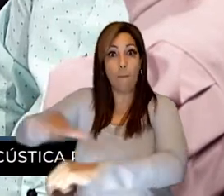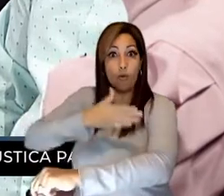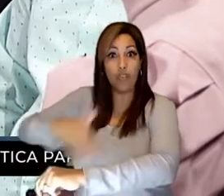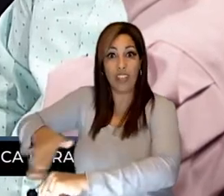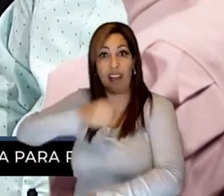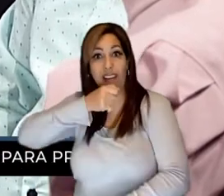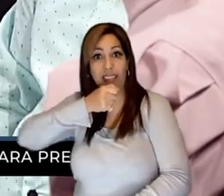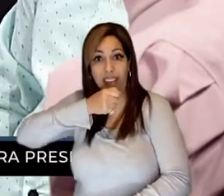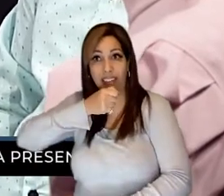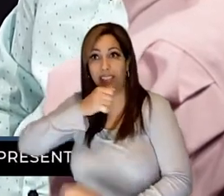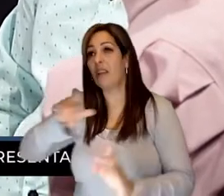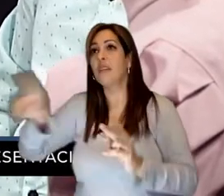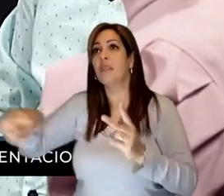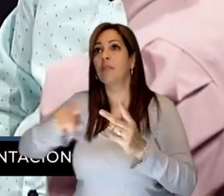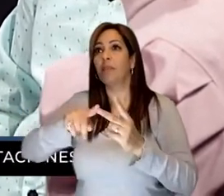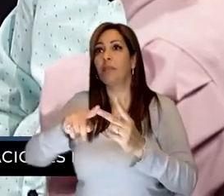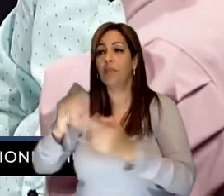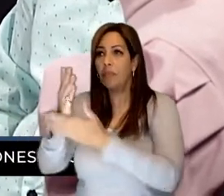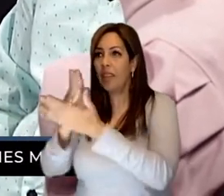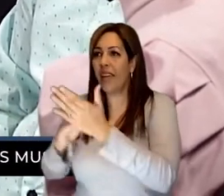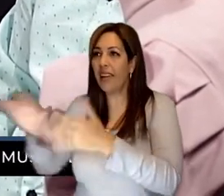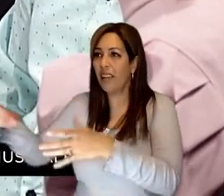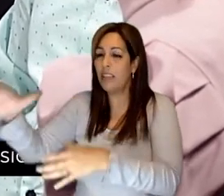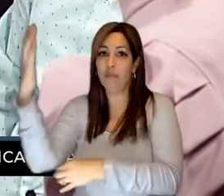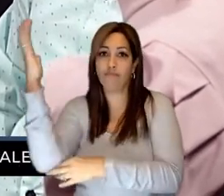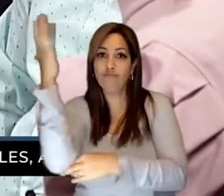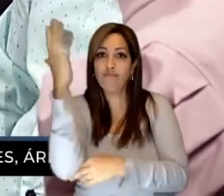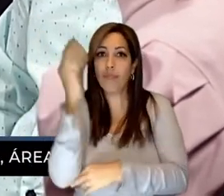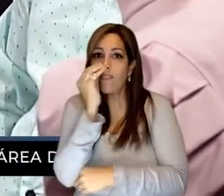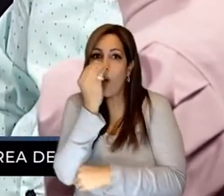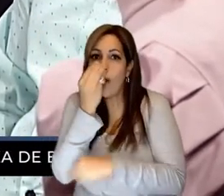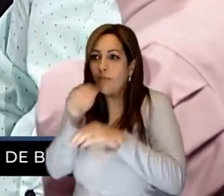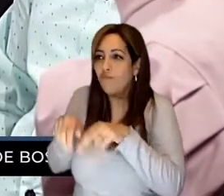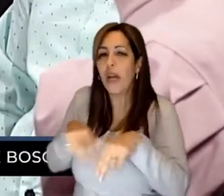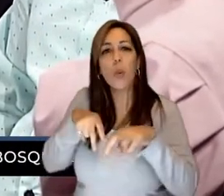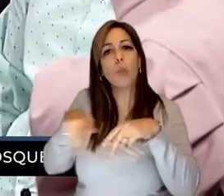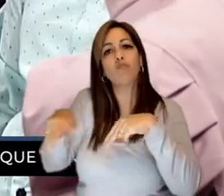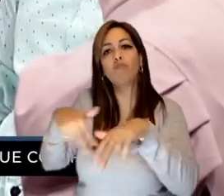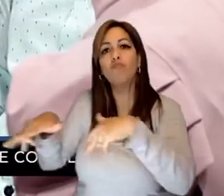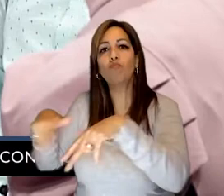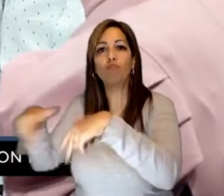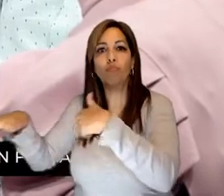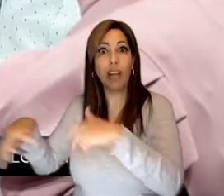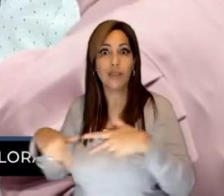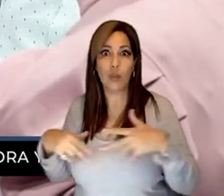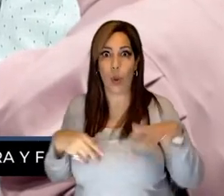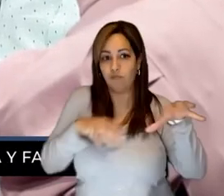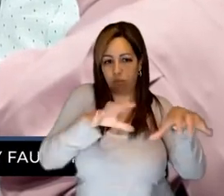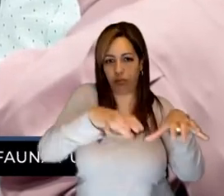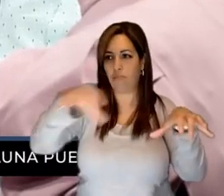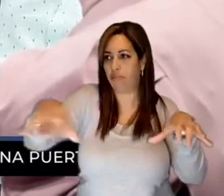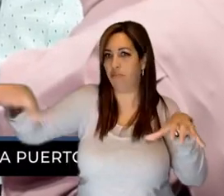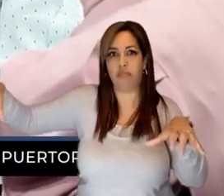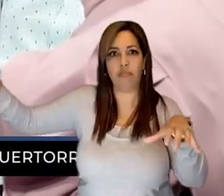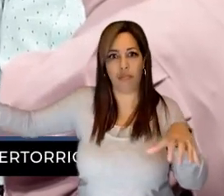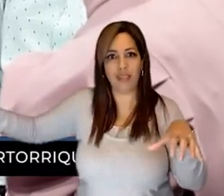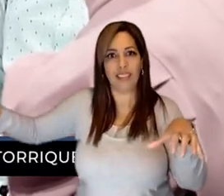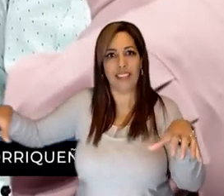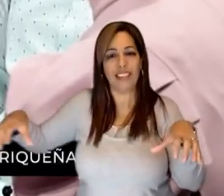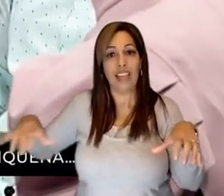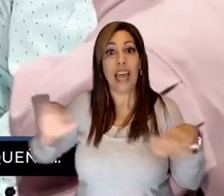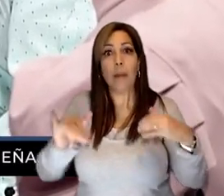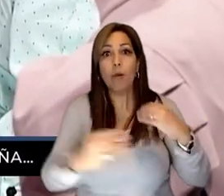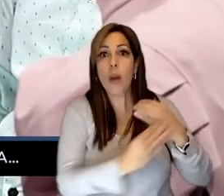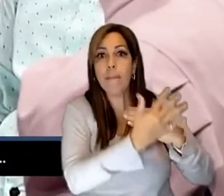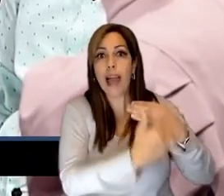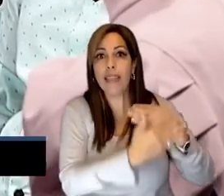artísticas, va a tener un área de bosque con flora y fauna puertorriqueña. Así que en ese sentido lo que se ha pretendido hacer es